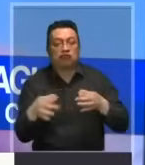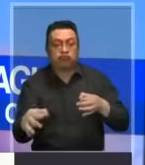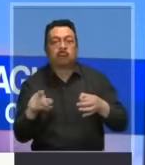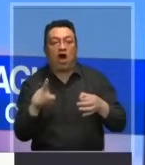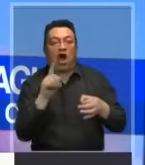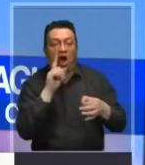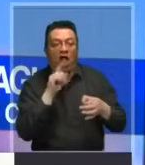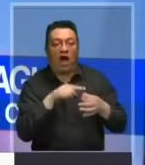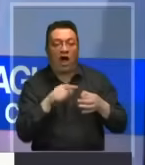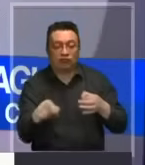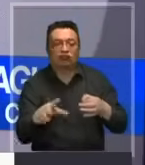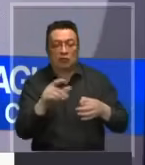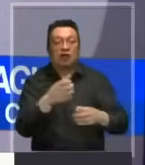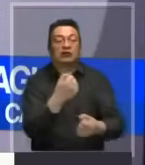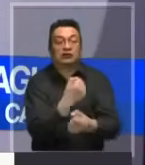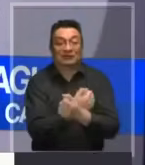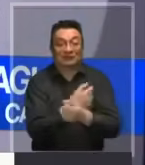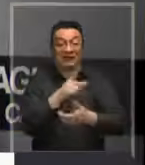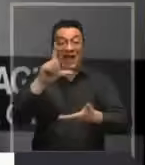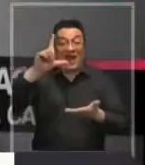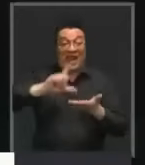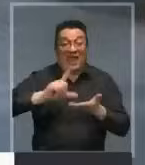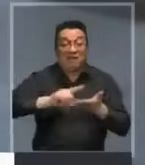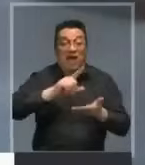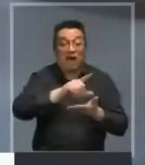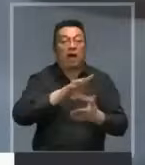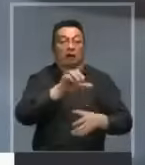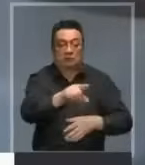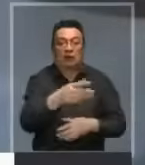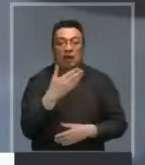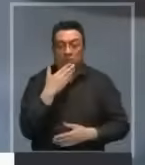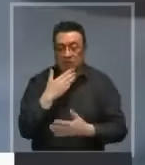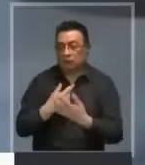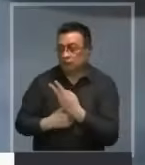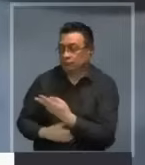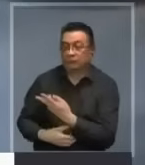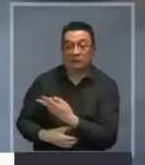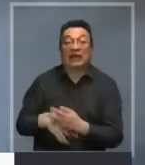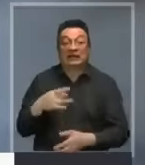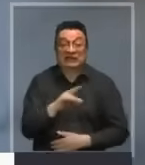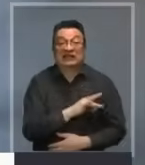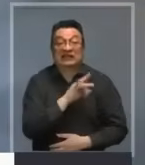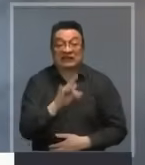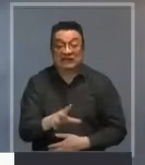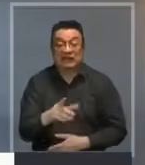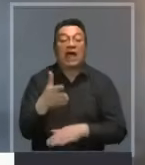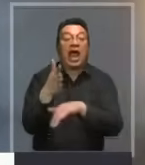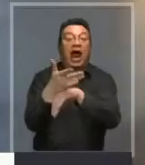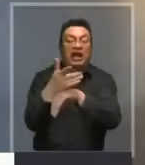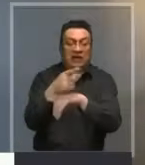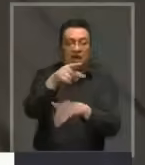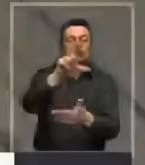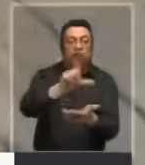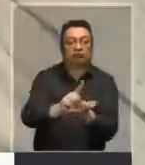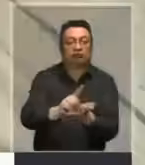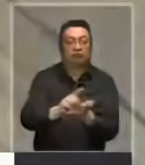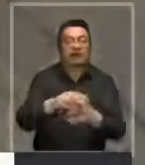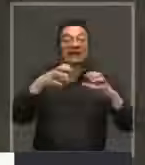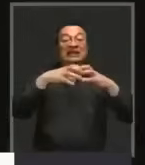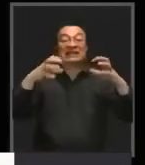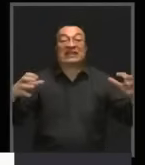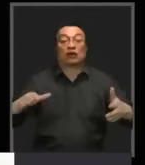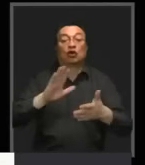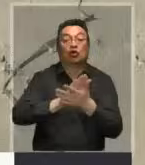criminal con el que la policía limeña ha debido lidiar. En Chile se ubicaron en Arica, acá en el Cerro Chuño, donde